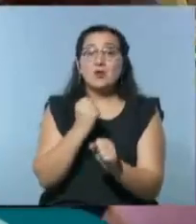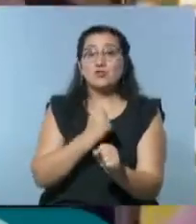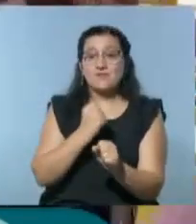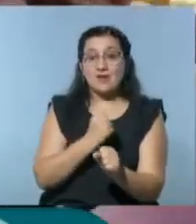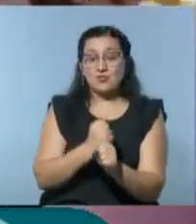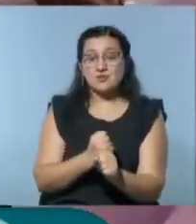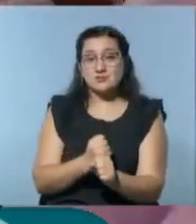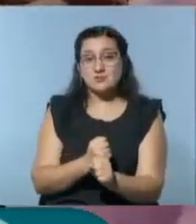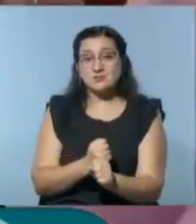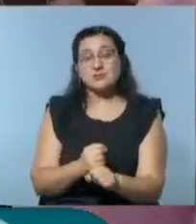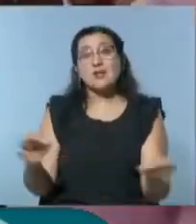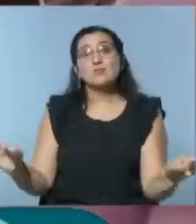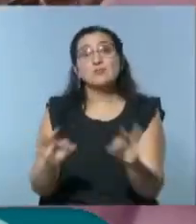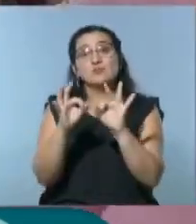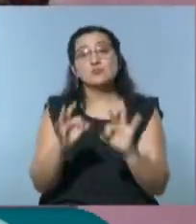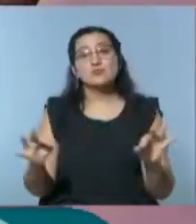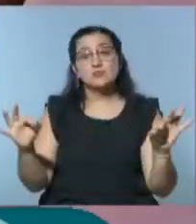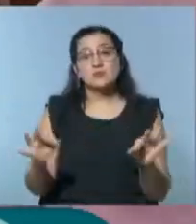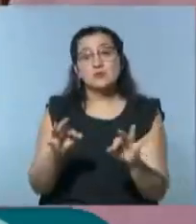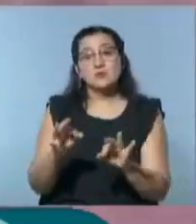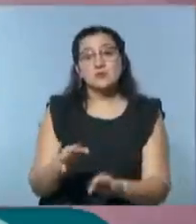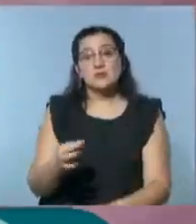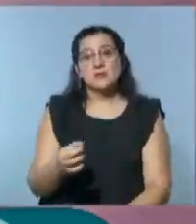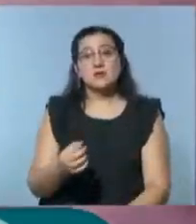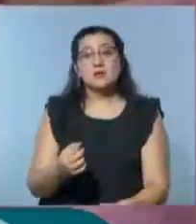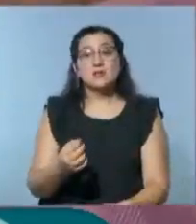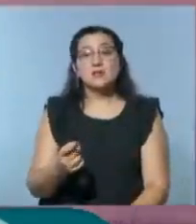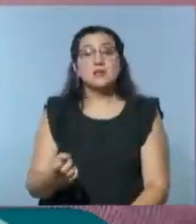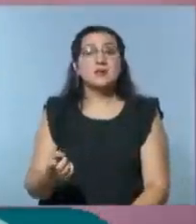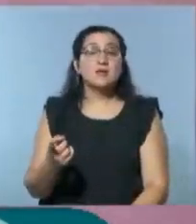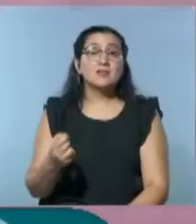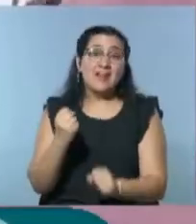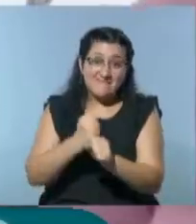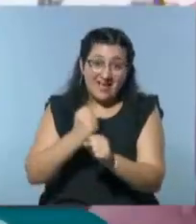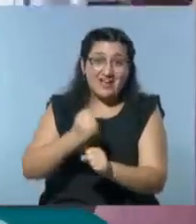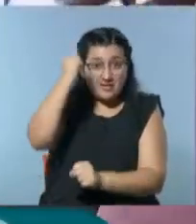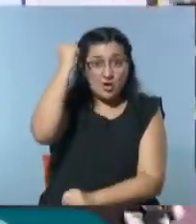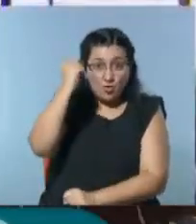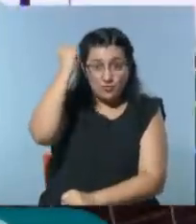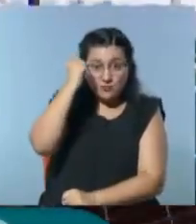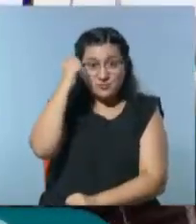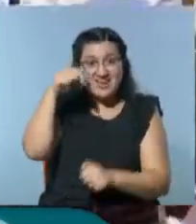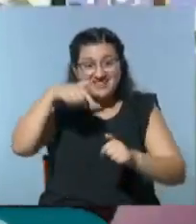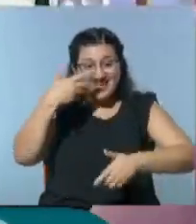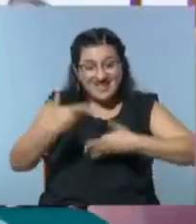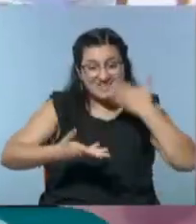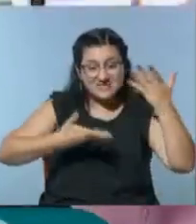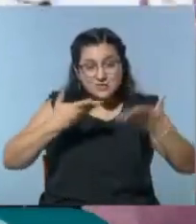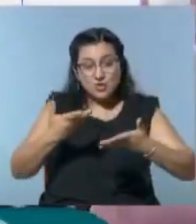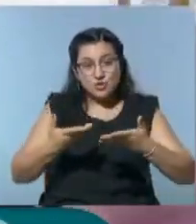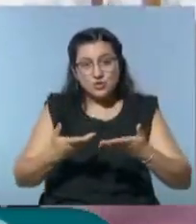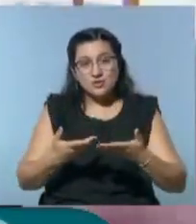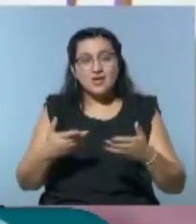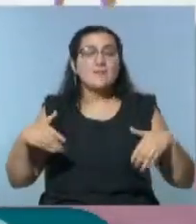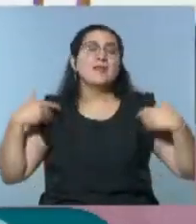trabajadores de la música que viene acá por a buscar su sustento. Esta canción es para